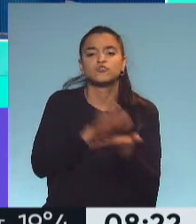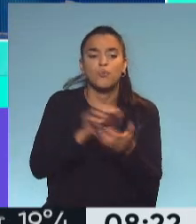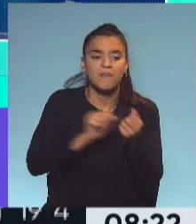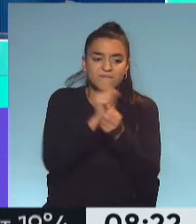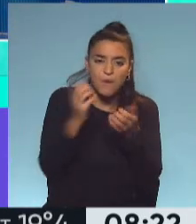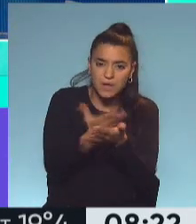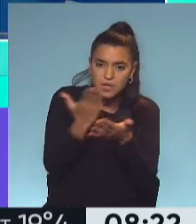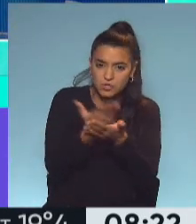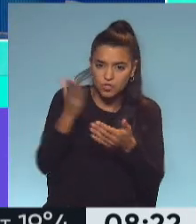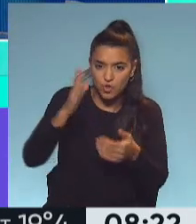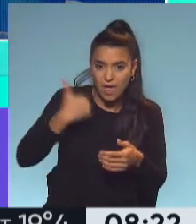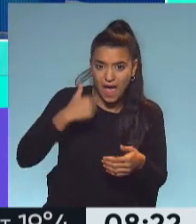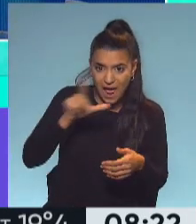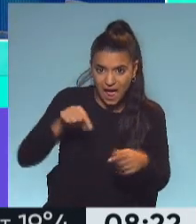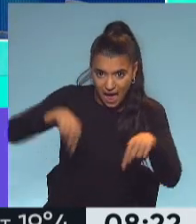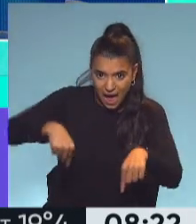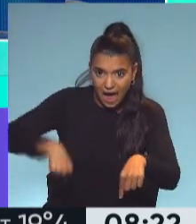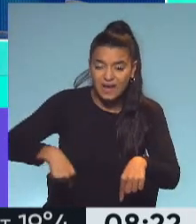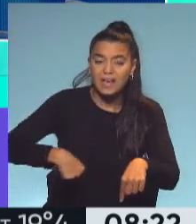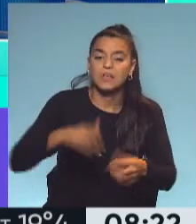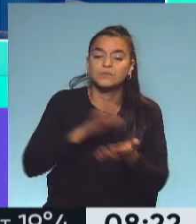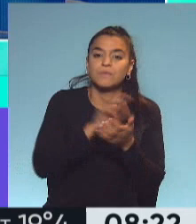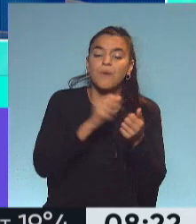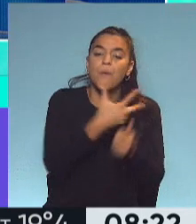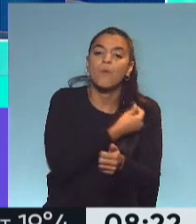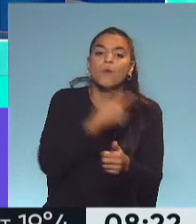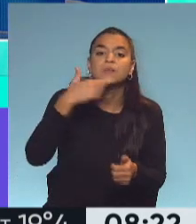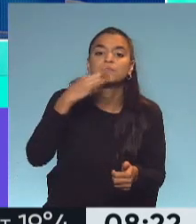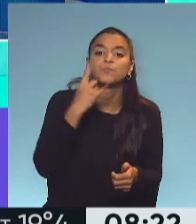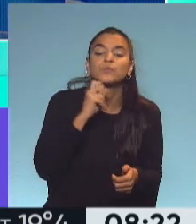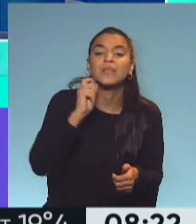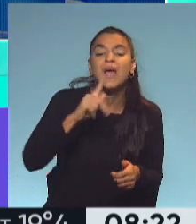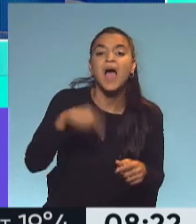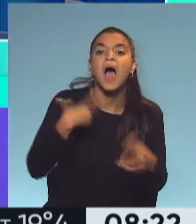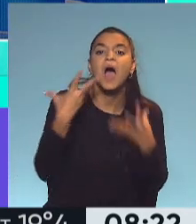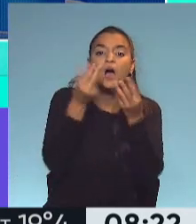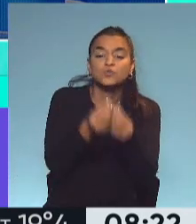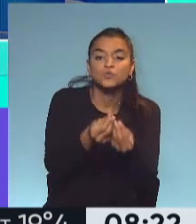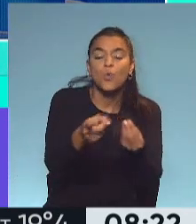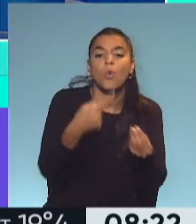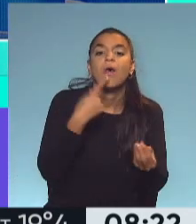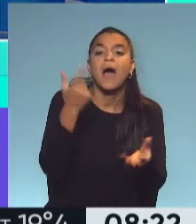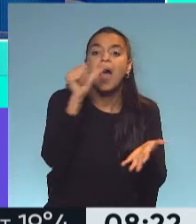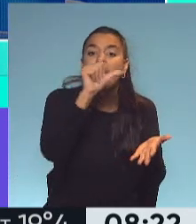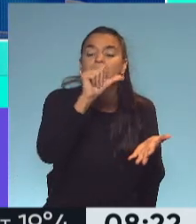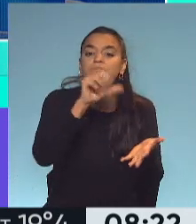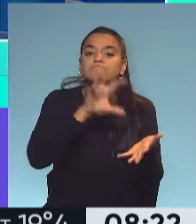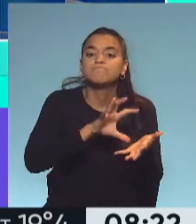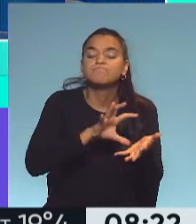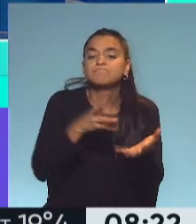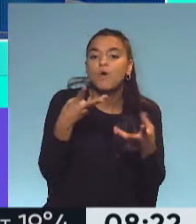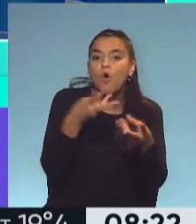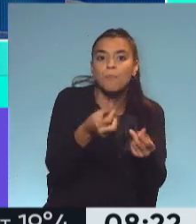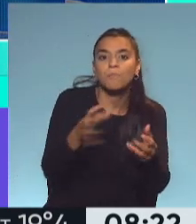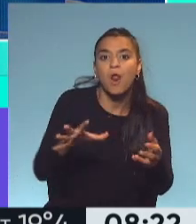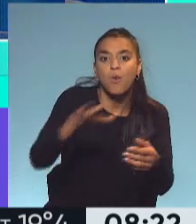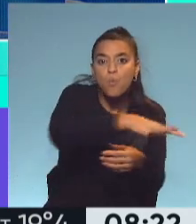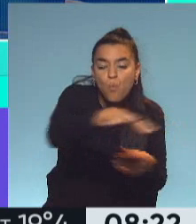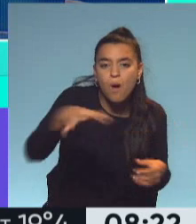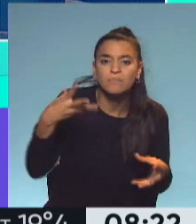fabricación en la Argentina de la vacuna Sputnik ayudará o no a aquellos estados provinciales a los que se les hace muy difícil comprar